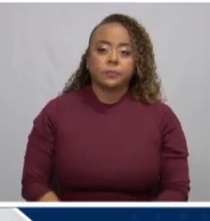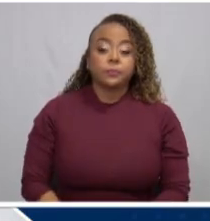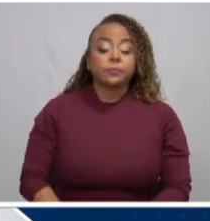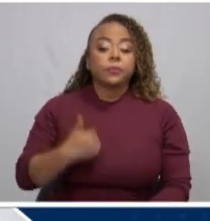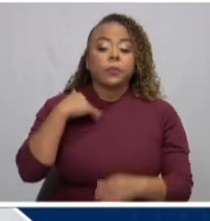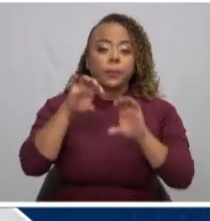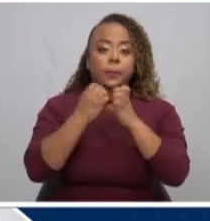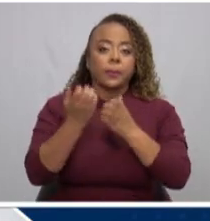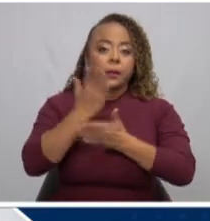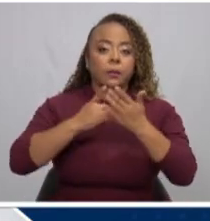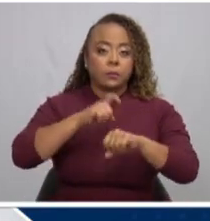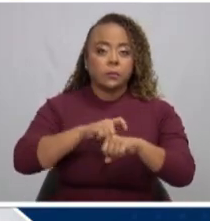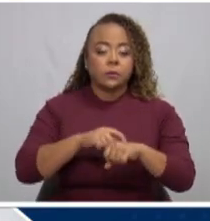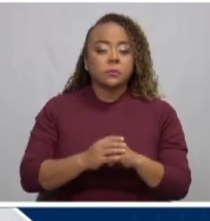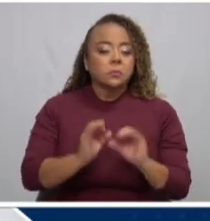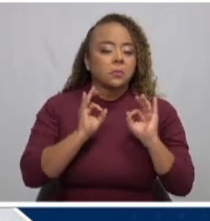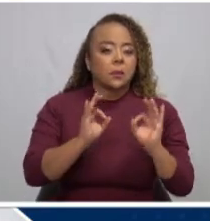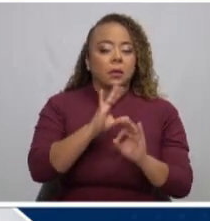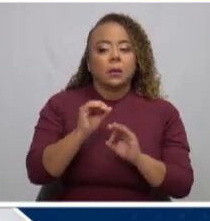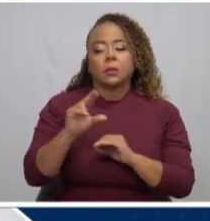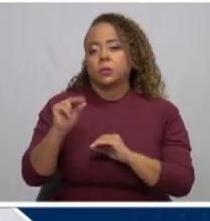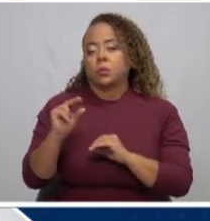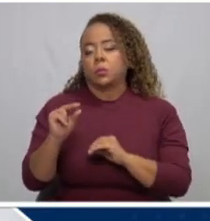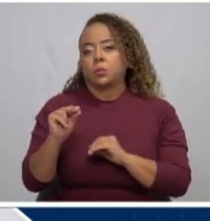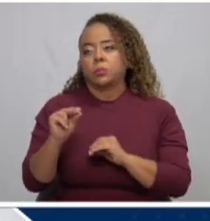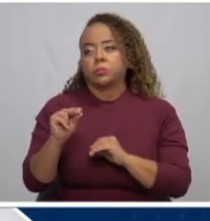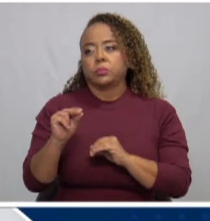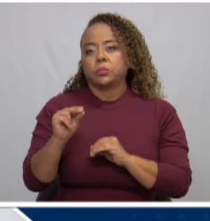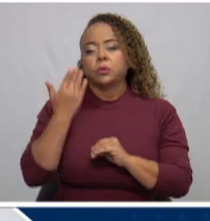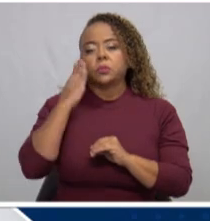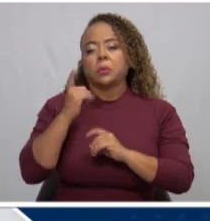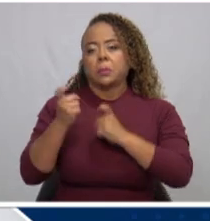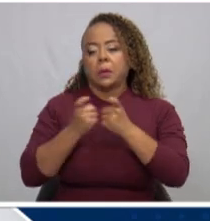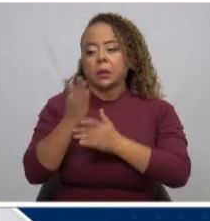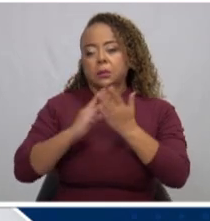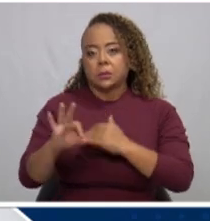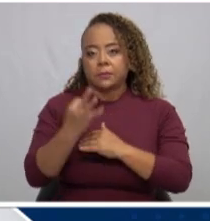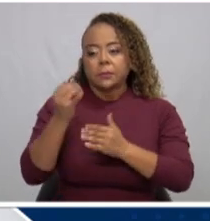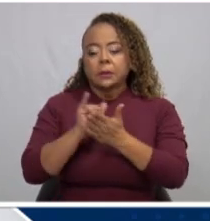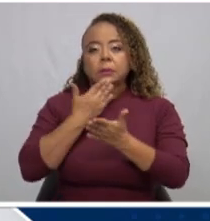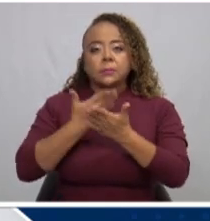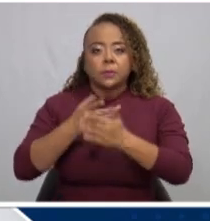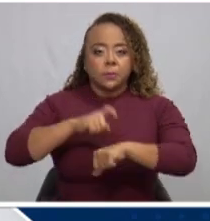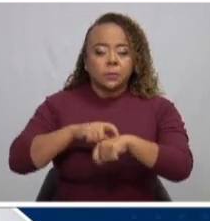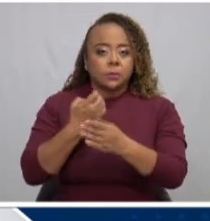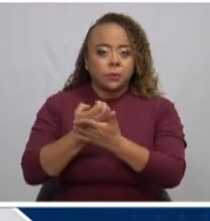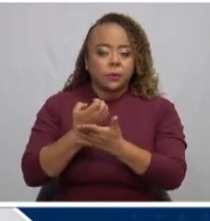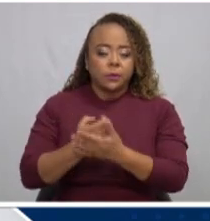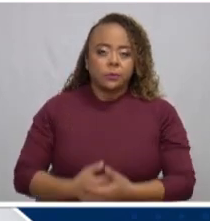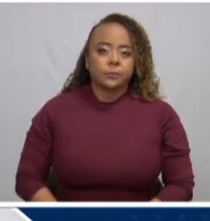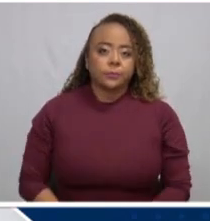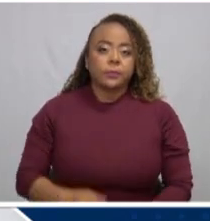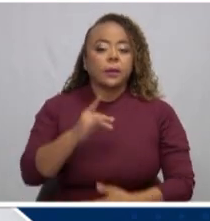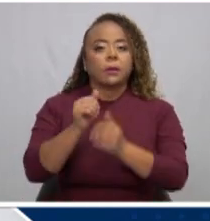equipos que en su momento estuvieron bien y que no subieron manejar no de alguna forma ese buen momento económico y